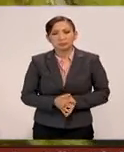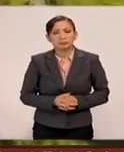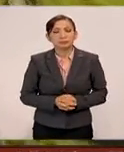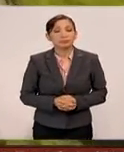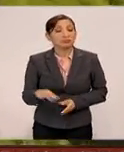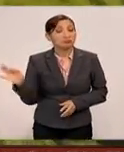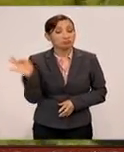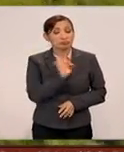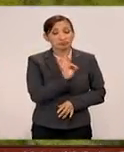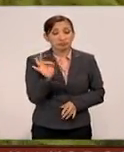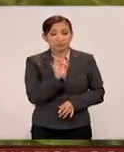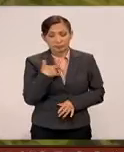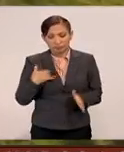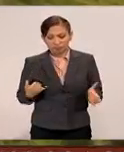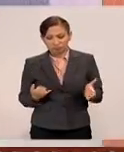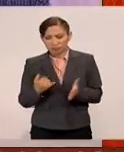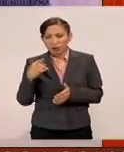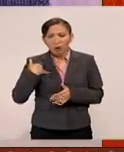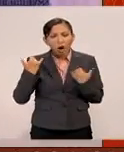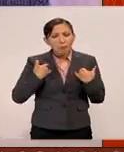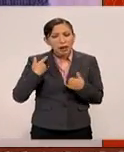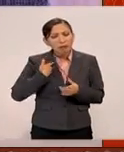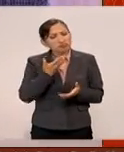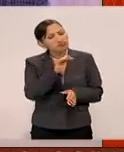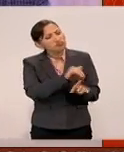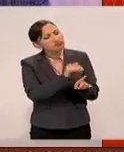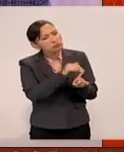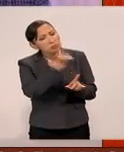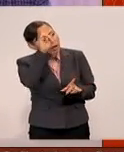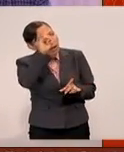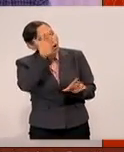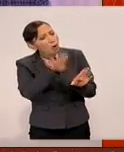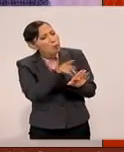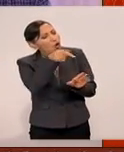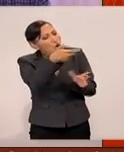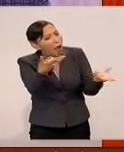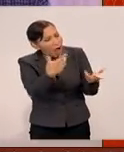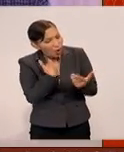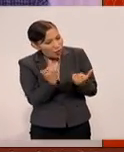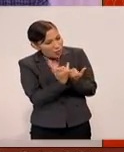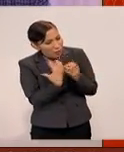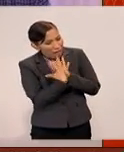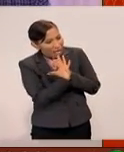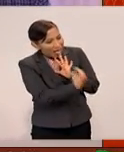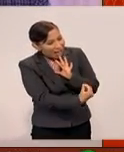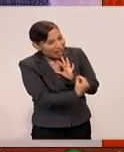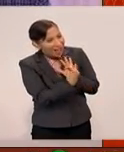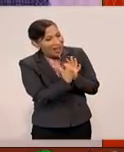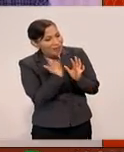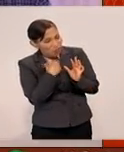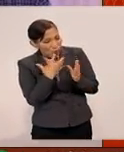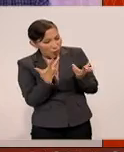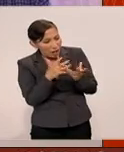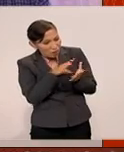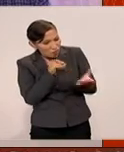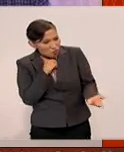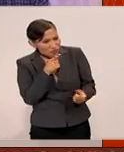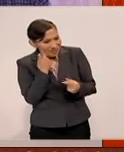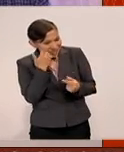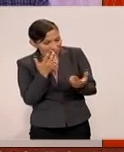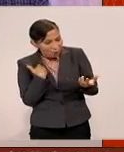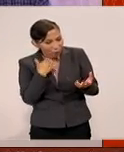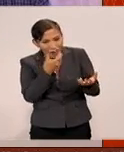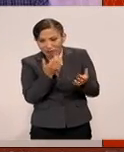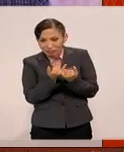Si un joven te pidiera un consejo para llegar hasta donde estás tú, que está pues o iniciando la universidad